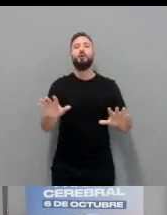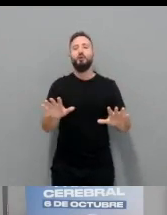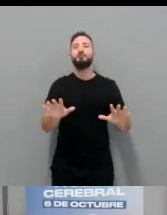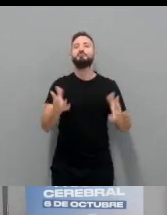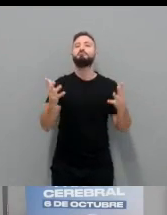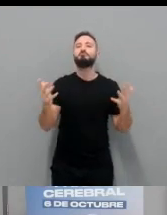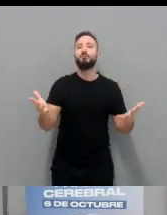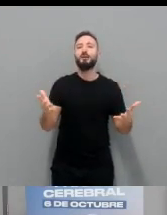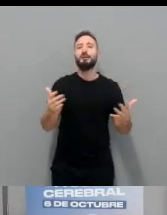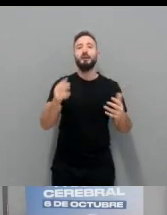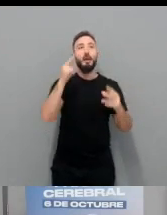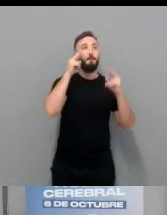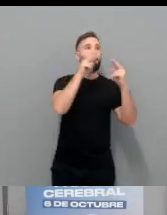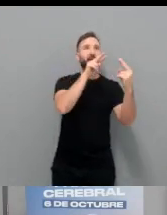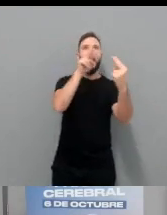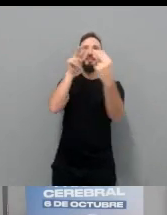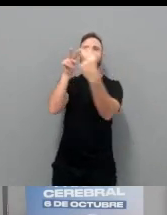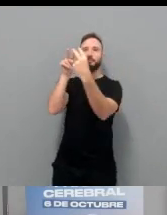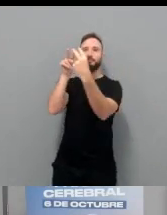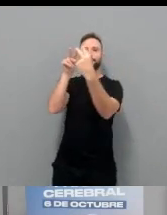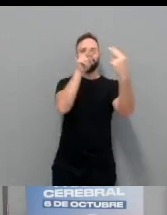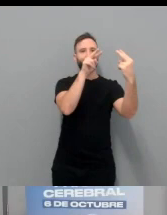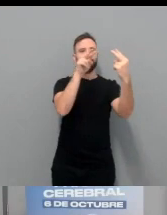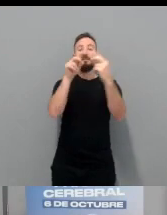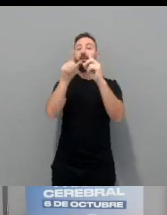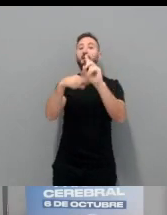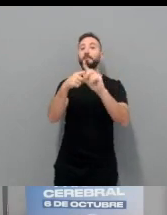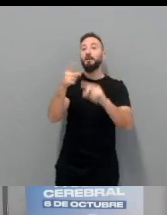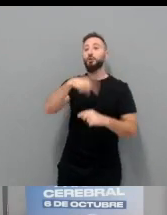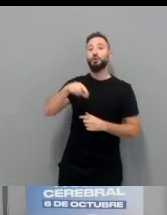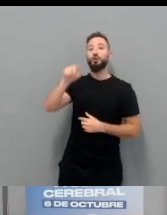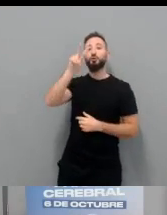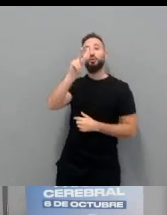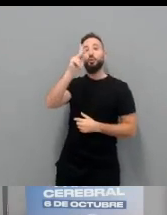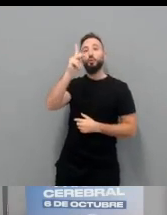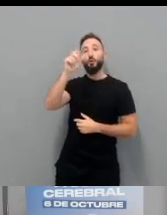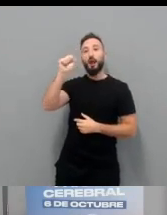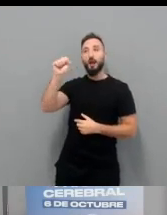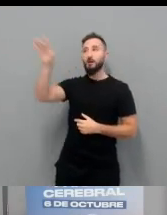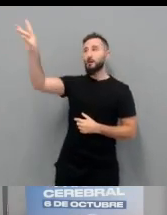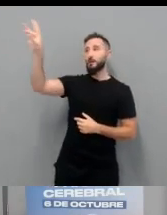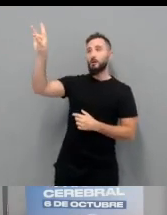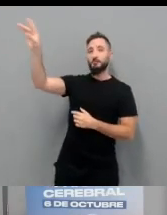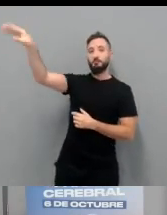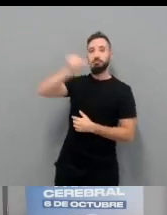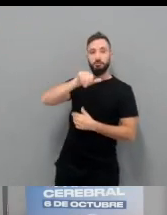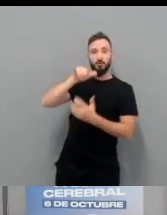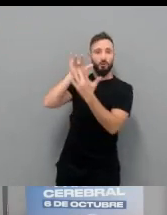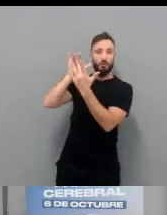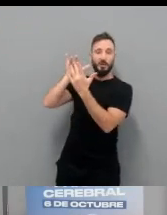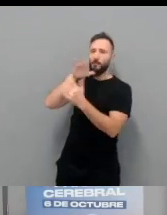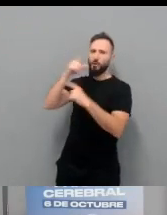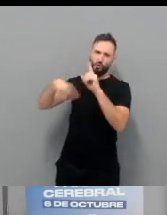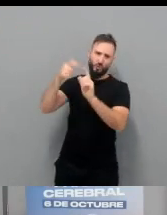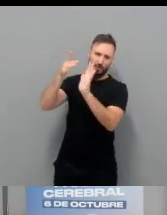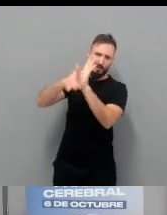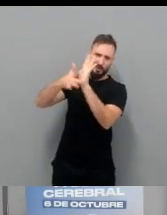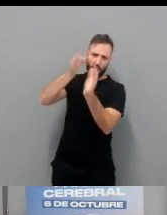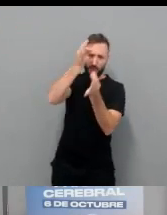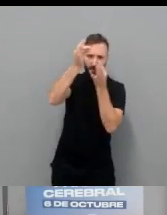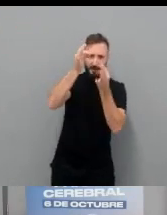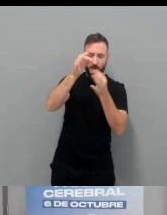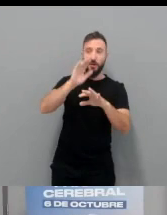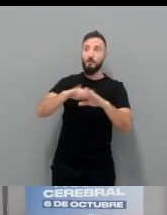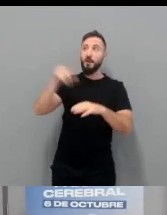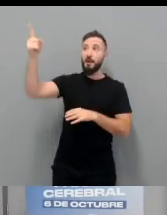era a través de la mirada y contacto. Contactamos con la UCA, que ahora después os vamos a explicar en qué consiste, para que